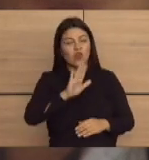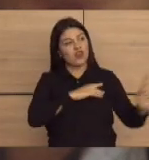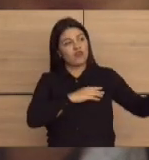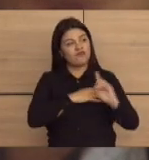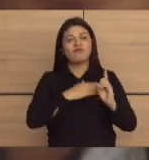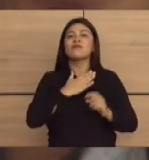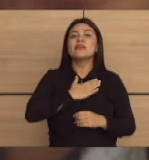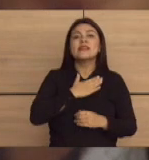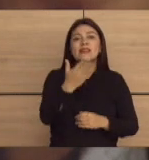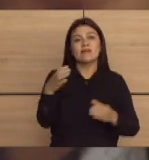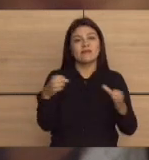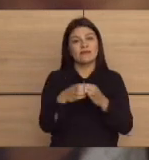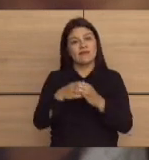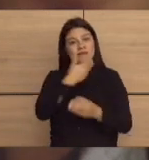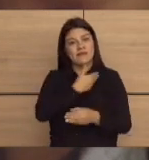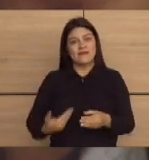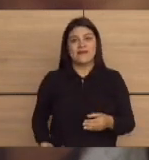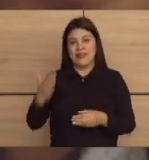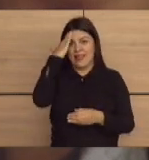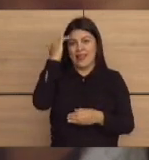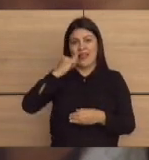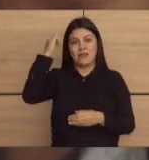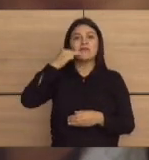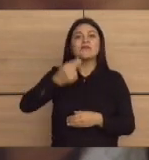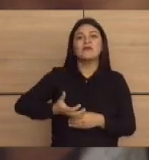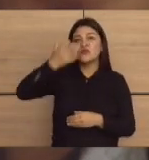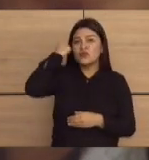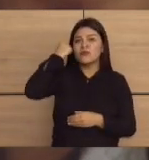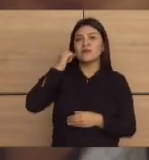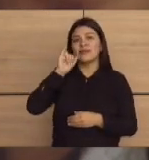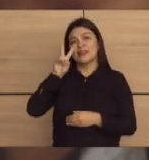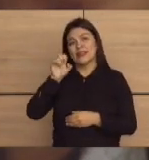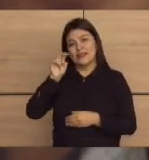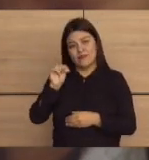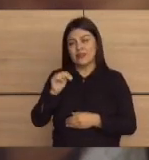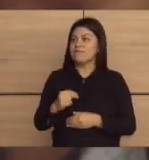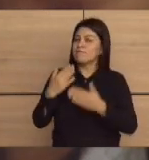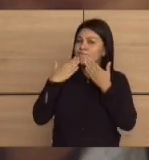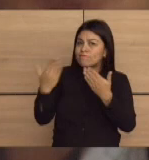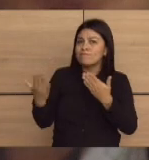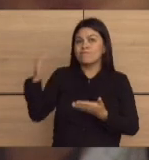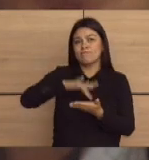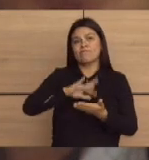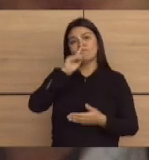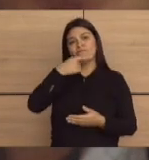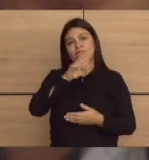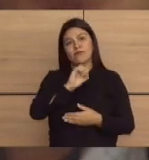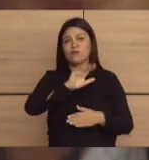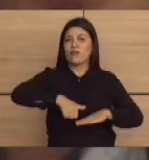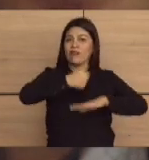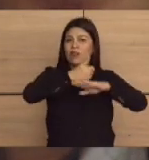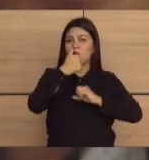Saludar al presidente de la Academia Colombiana de Historia, Eduardo Durán. Quiero saludar al doctor Diego Hernández, director de